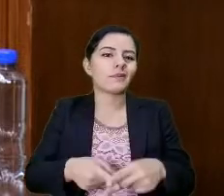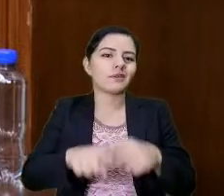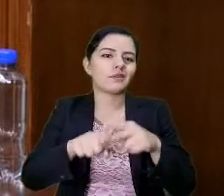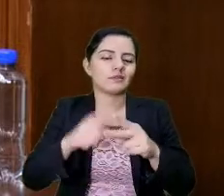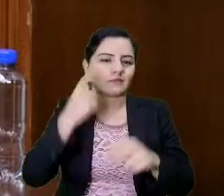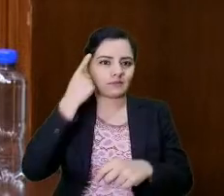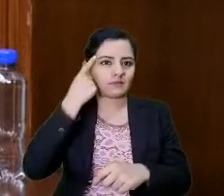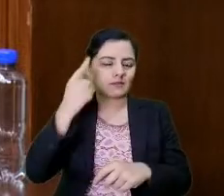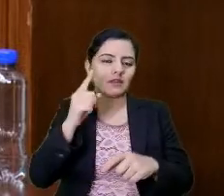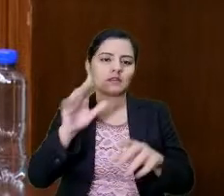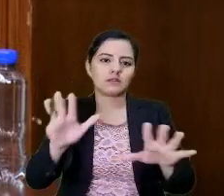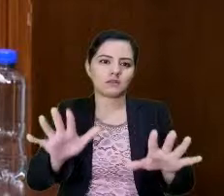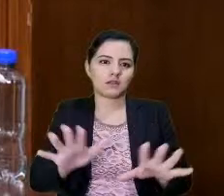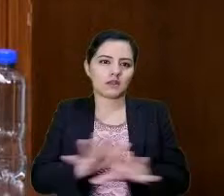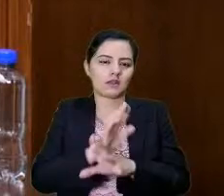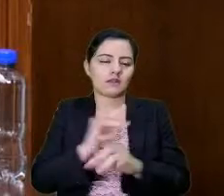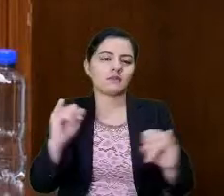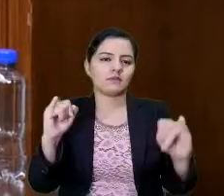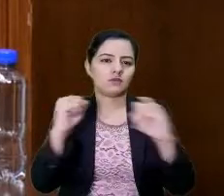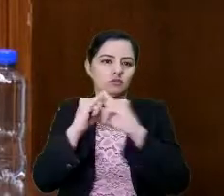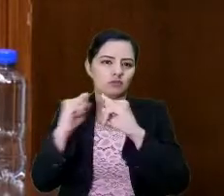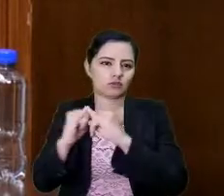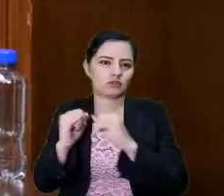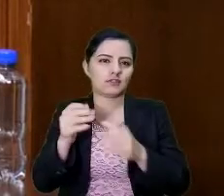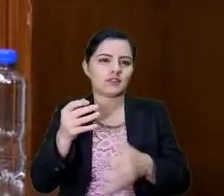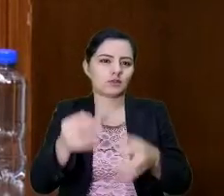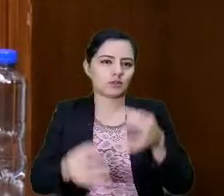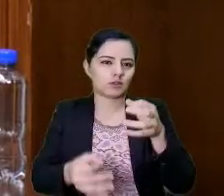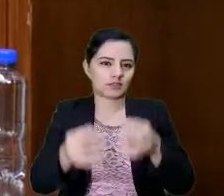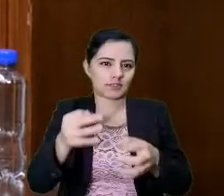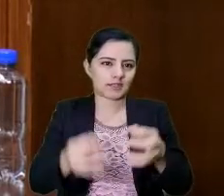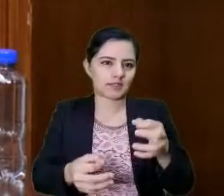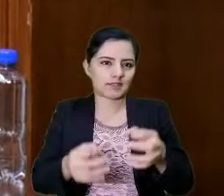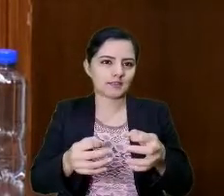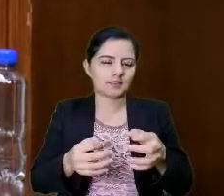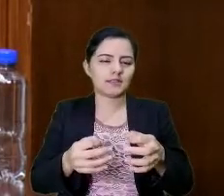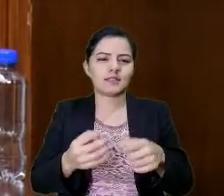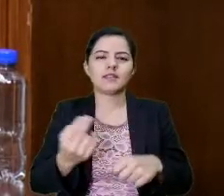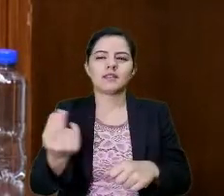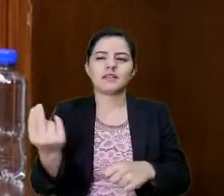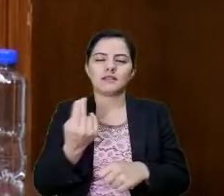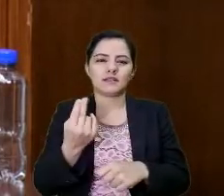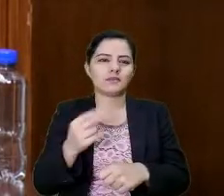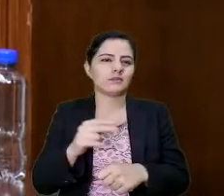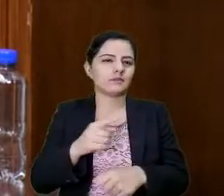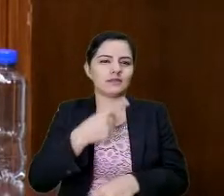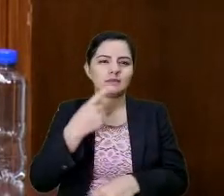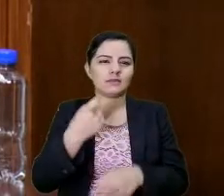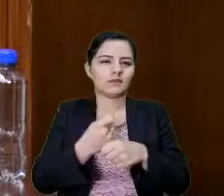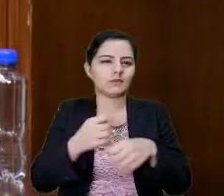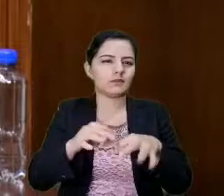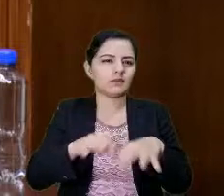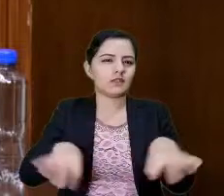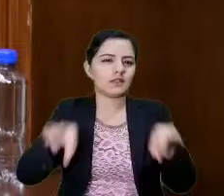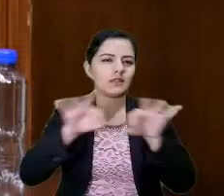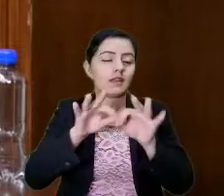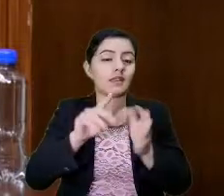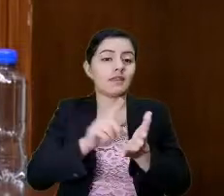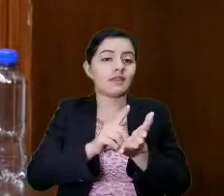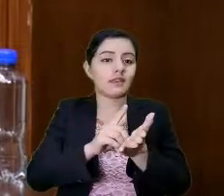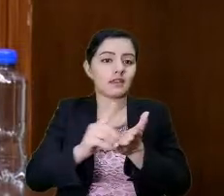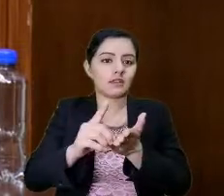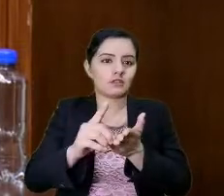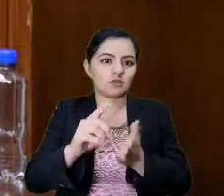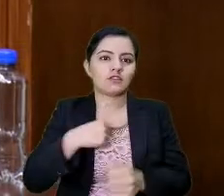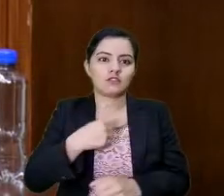cambio en las instituciones judiciales, donde prevalecen los derechos, y lo digo muy claro y lo resalto,